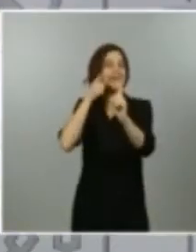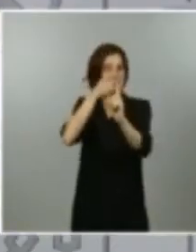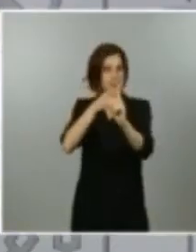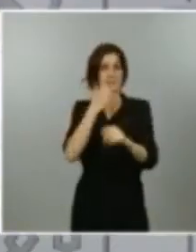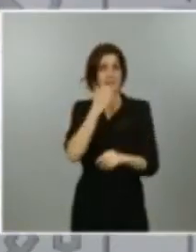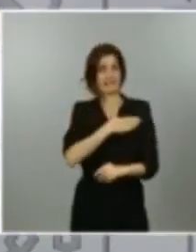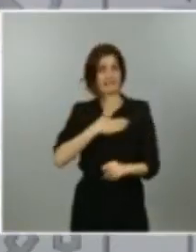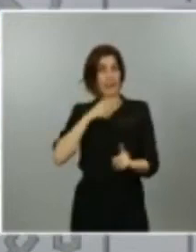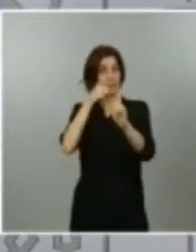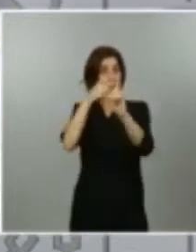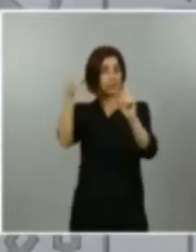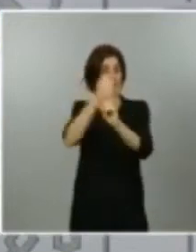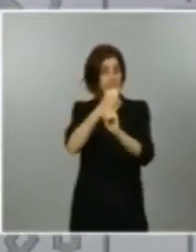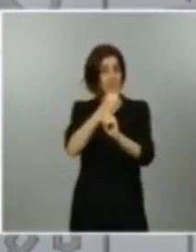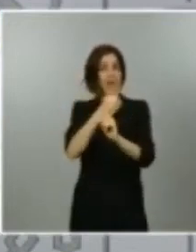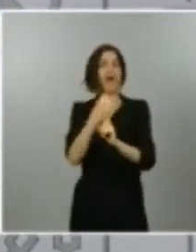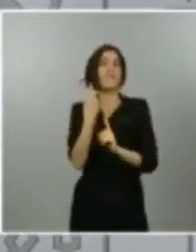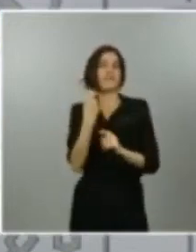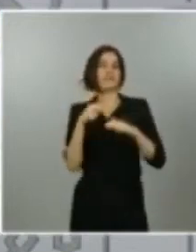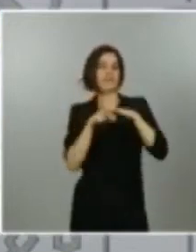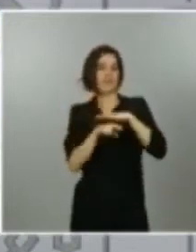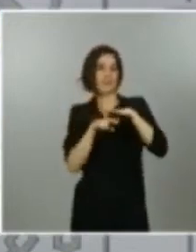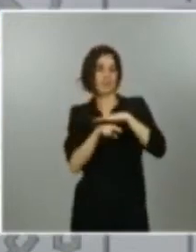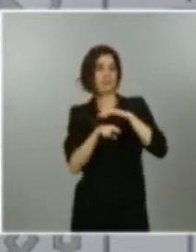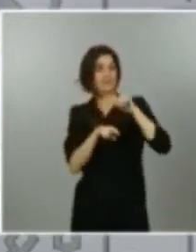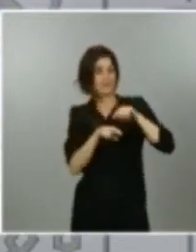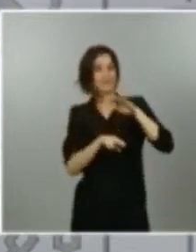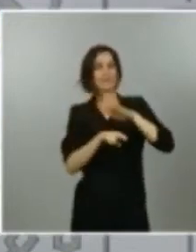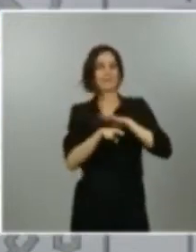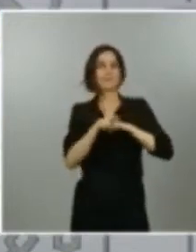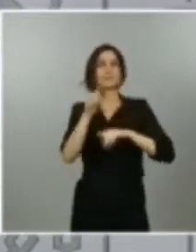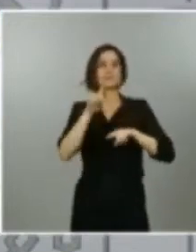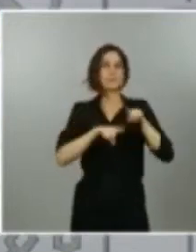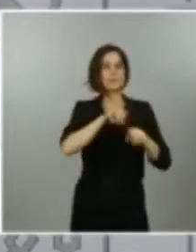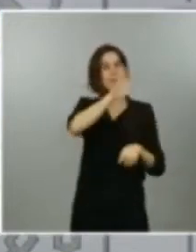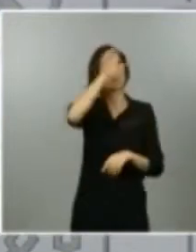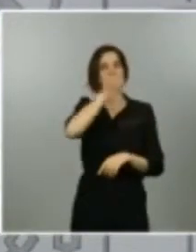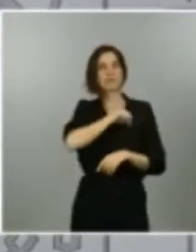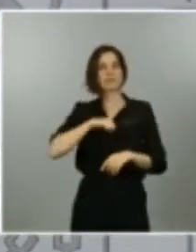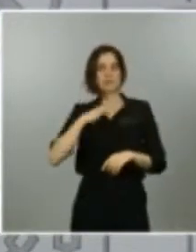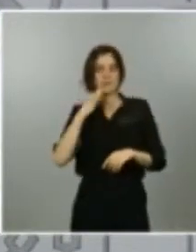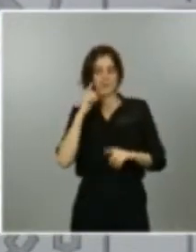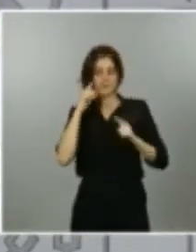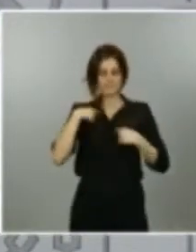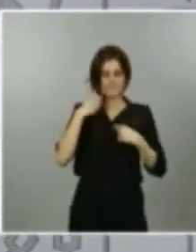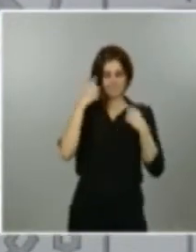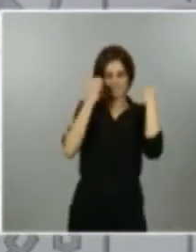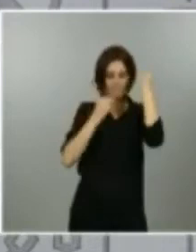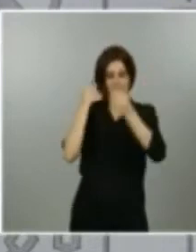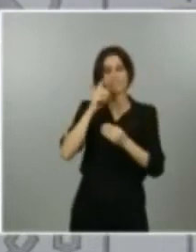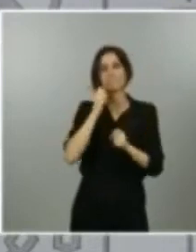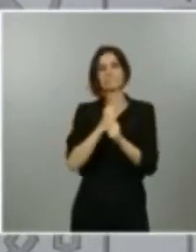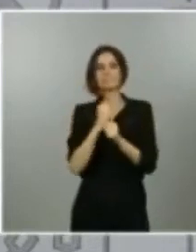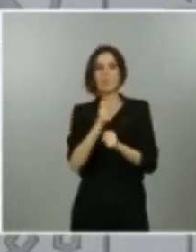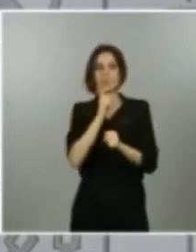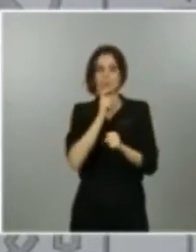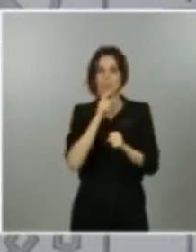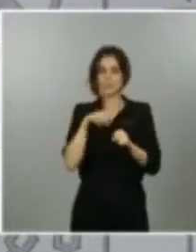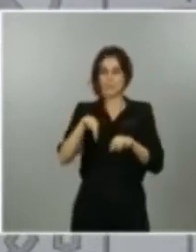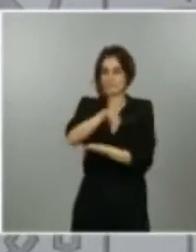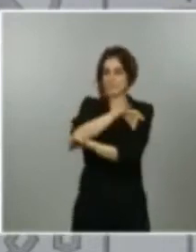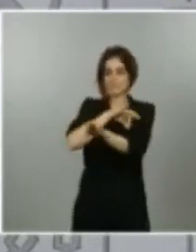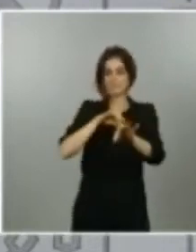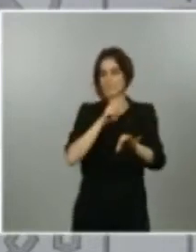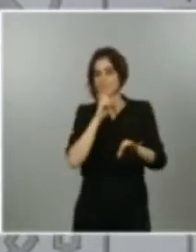y esos recursos es lo que cada comunidad autónoma tiene que trabajar y estructurar de la manera que considere si nosotros tenemos una comunidad